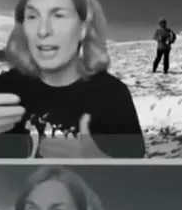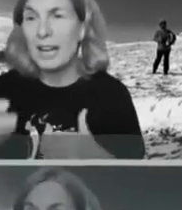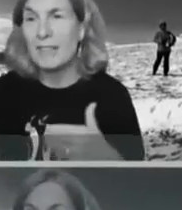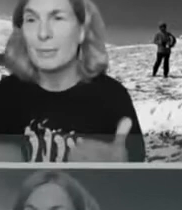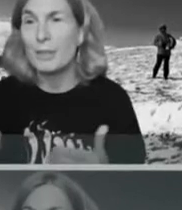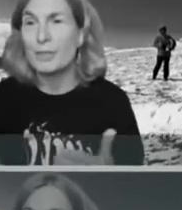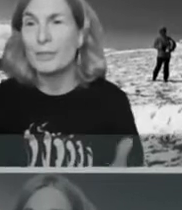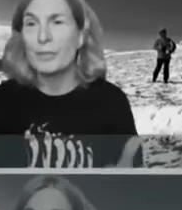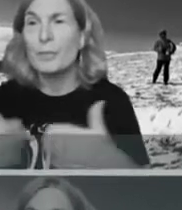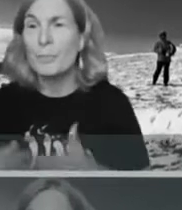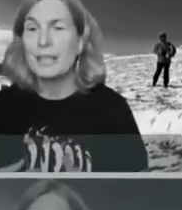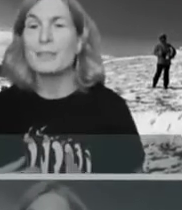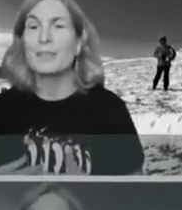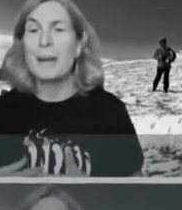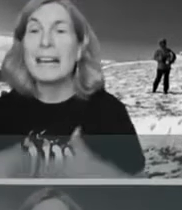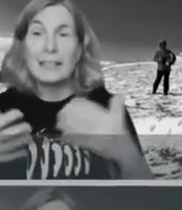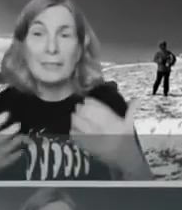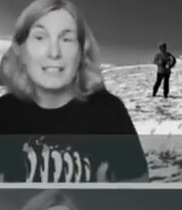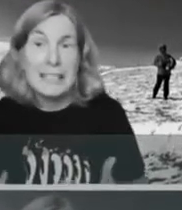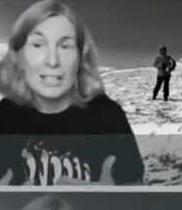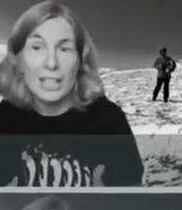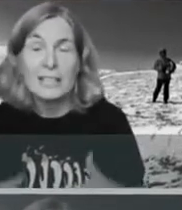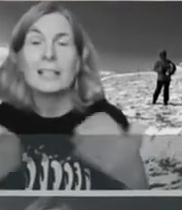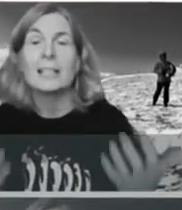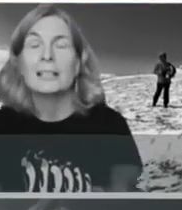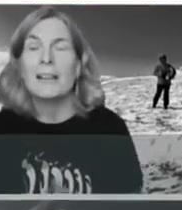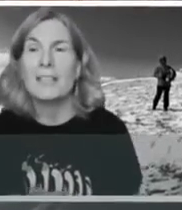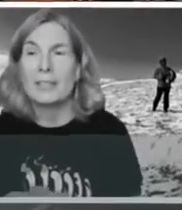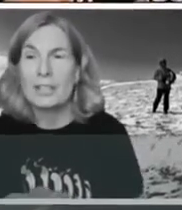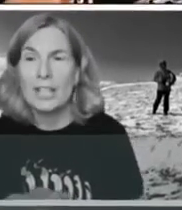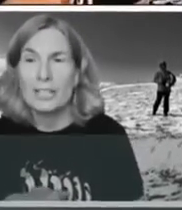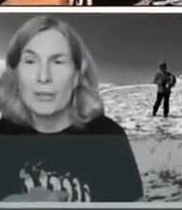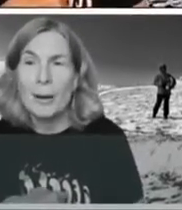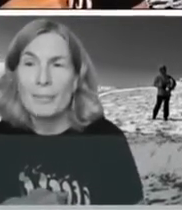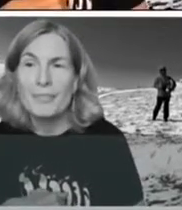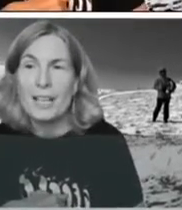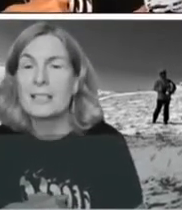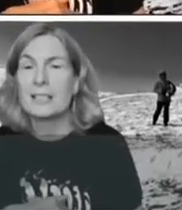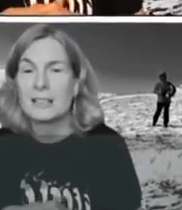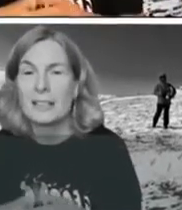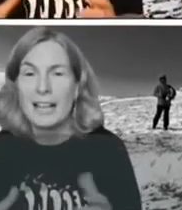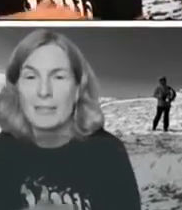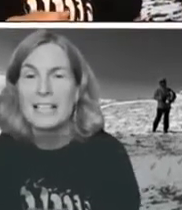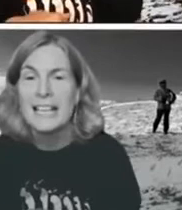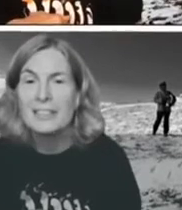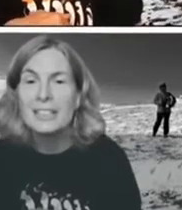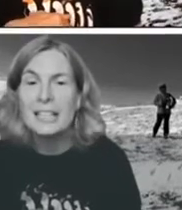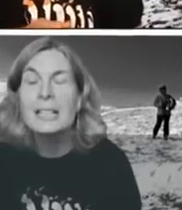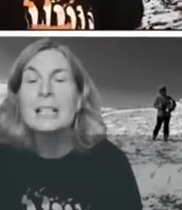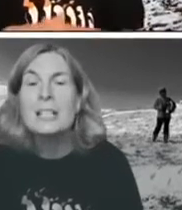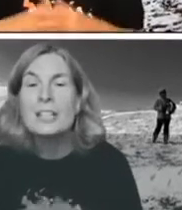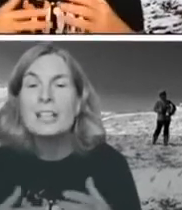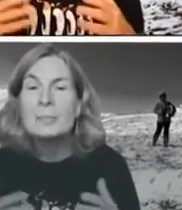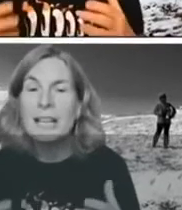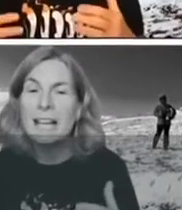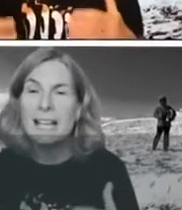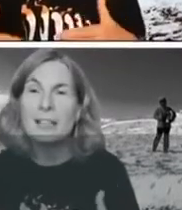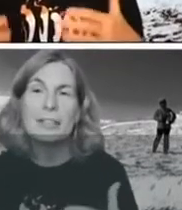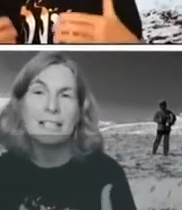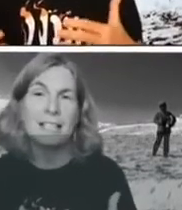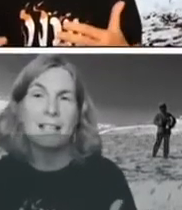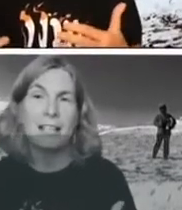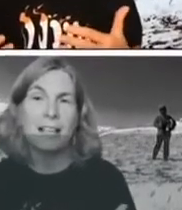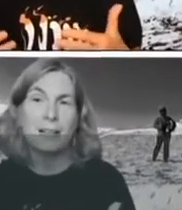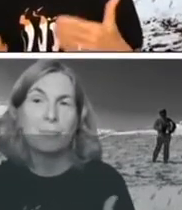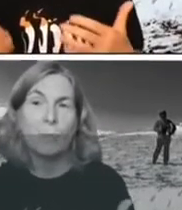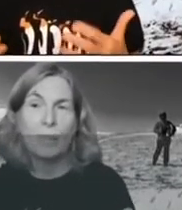de muchas especies en esa área de la Antártida Oriental. También ha sido una buena noticia para algunas especies de albatros